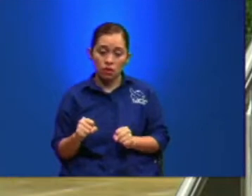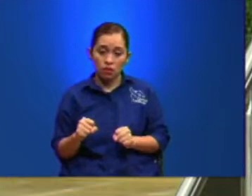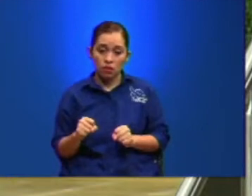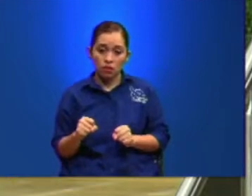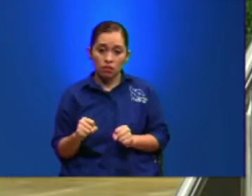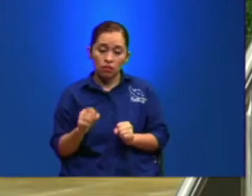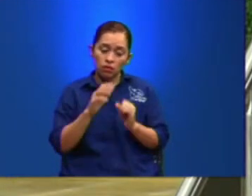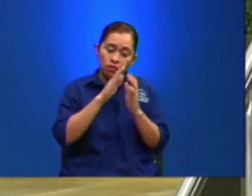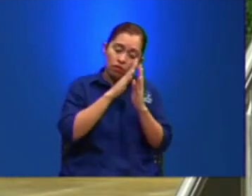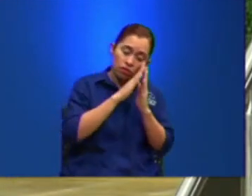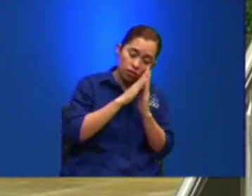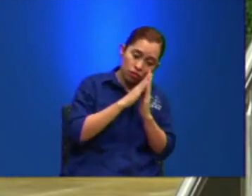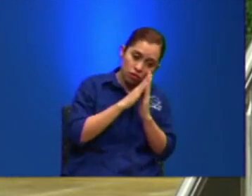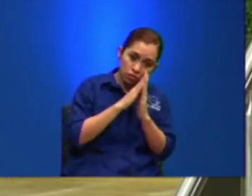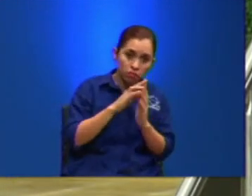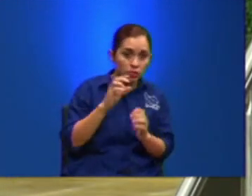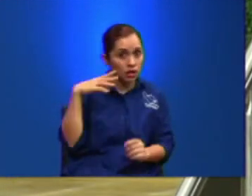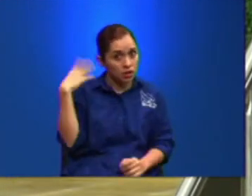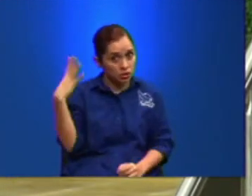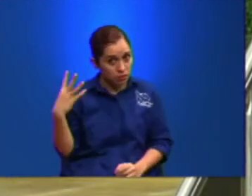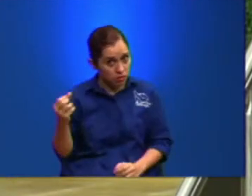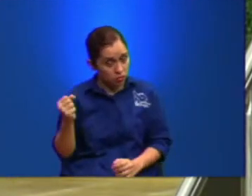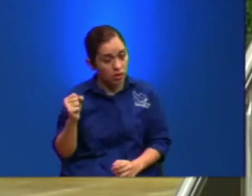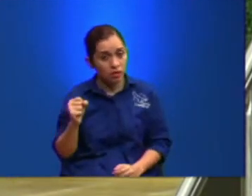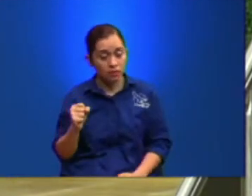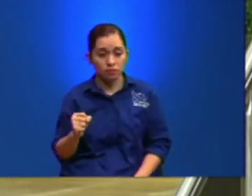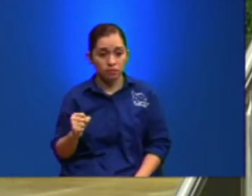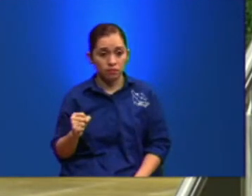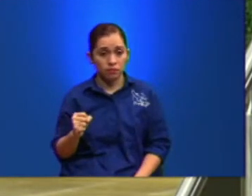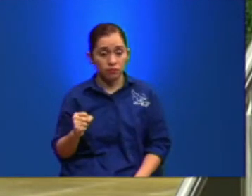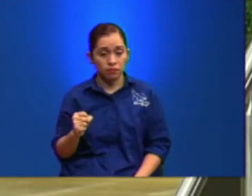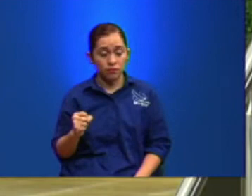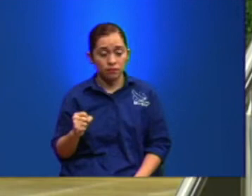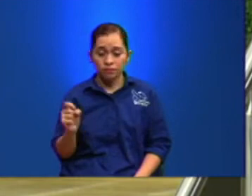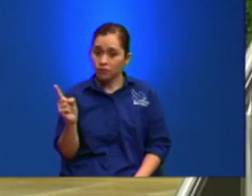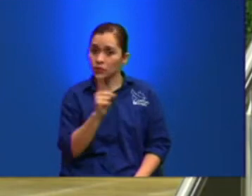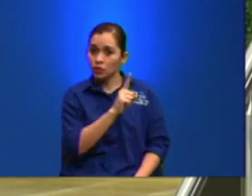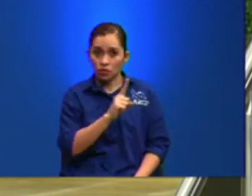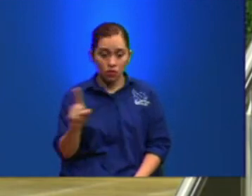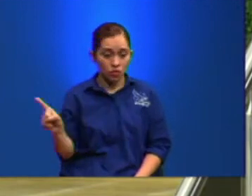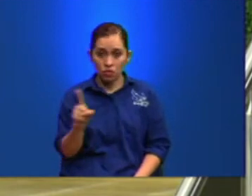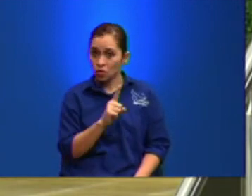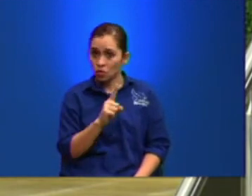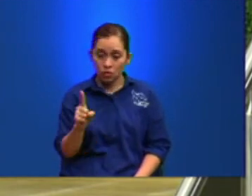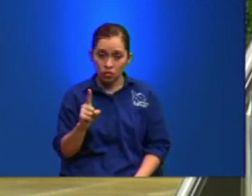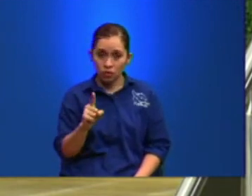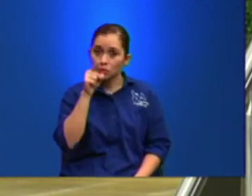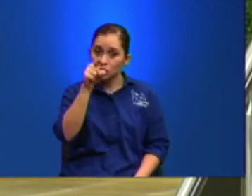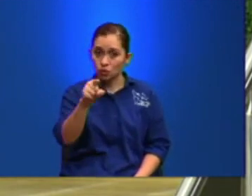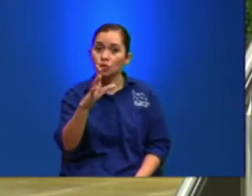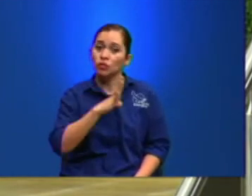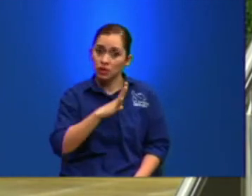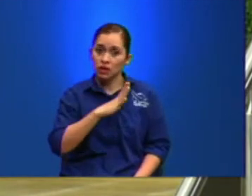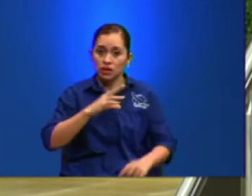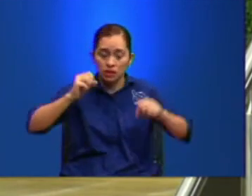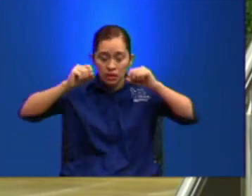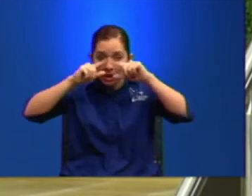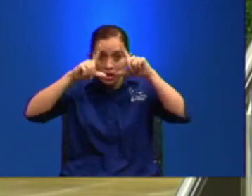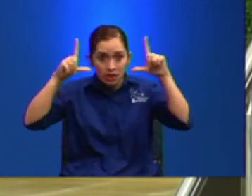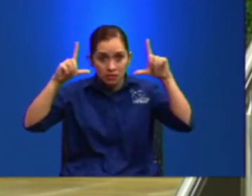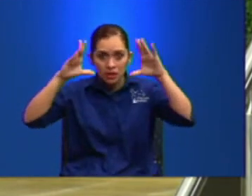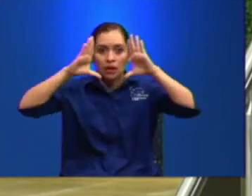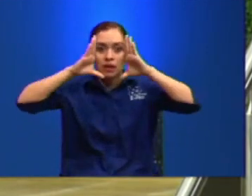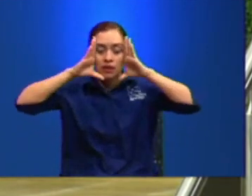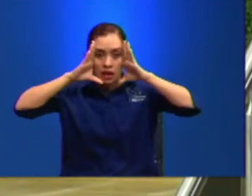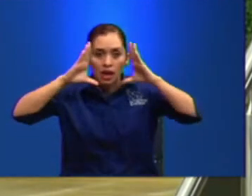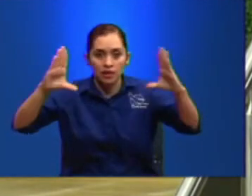noche está avanzada y el día está cercano entonces es una es una alarma yo creo que es una